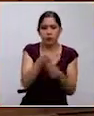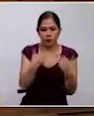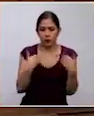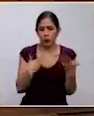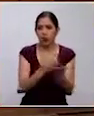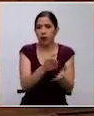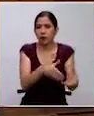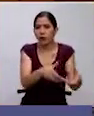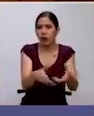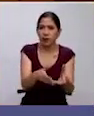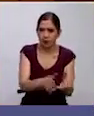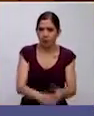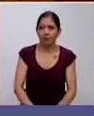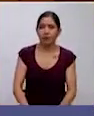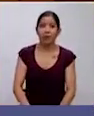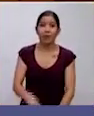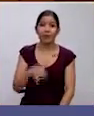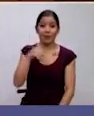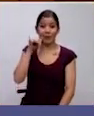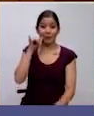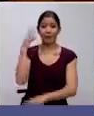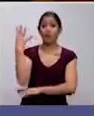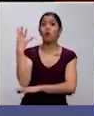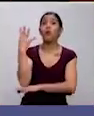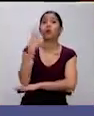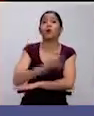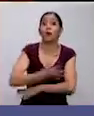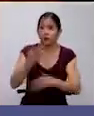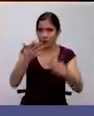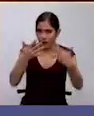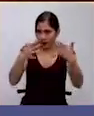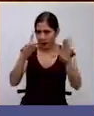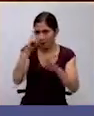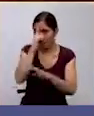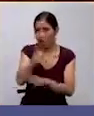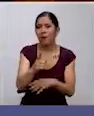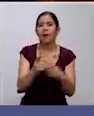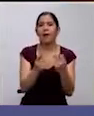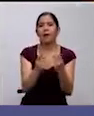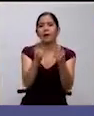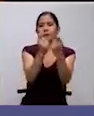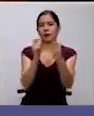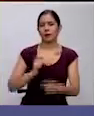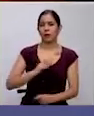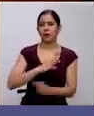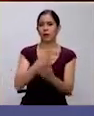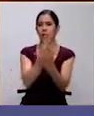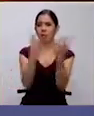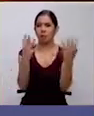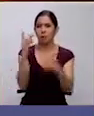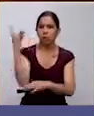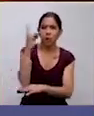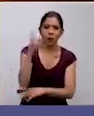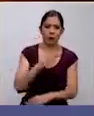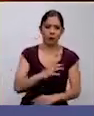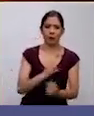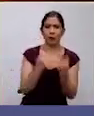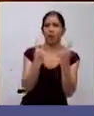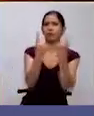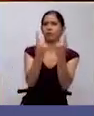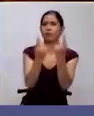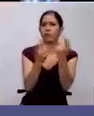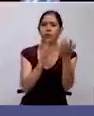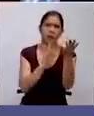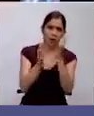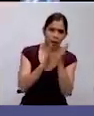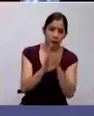Cuarta jornada de alegatos en la disputa sobre el estatus y uso de las aguas del Silala entre Bolivia y Chile. Este miércoles en los tribunales de La Haya le tocó